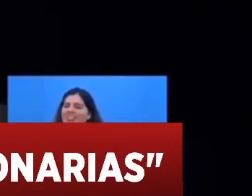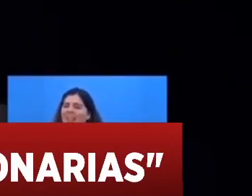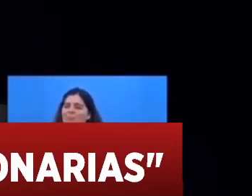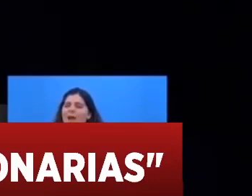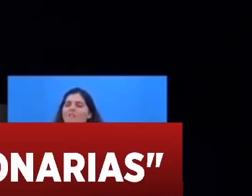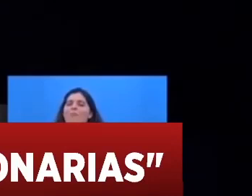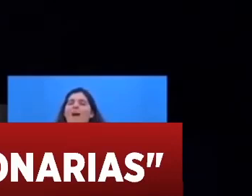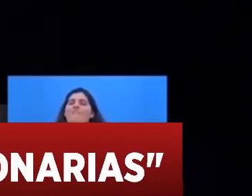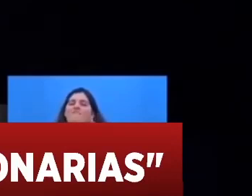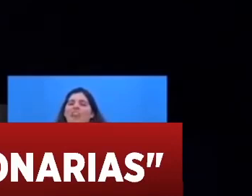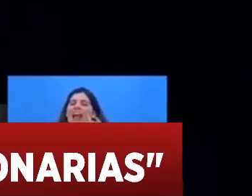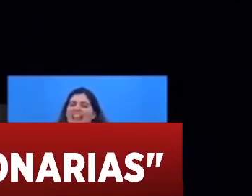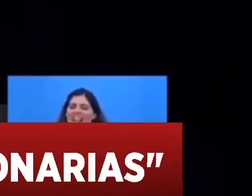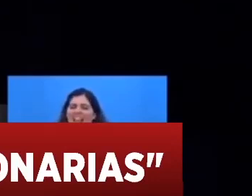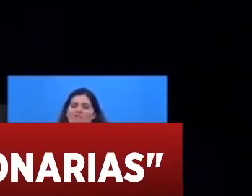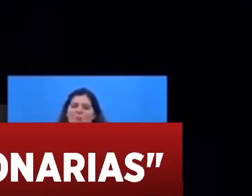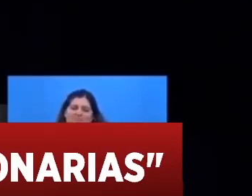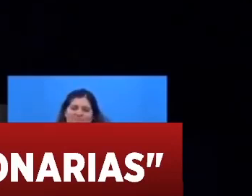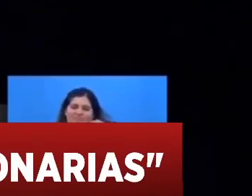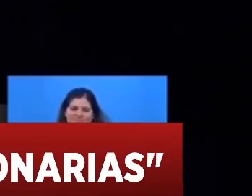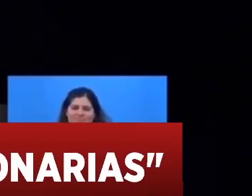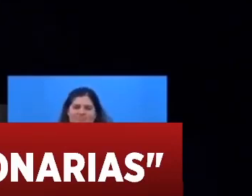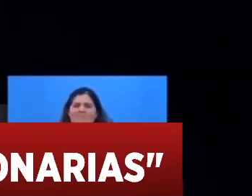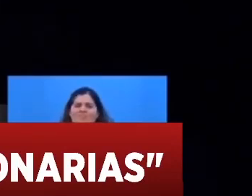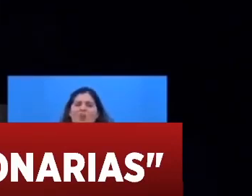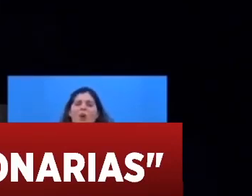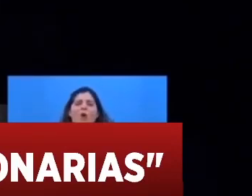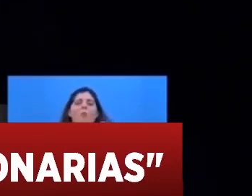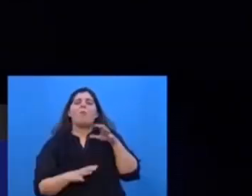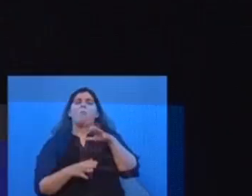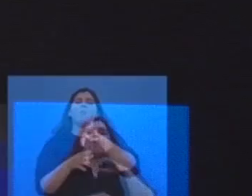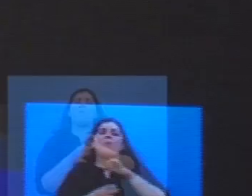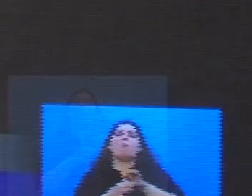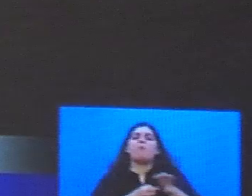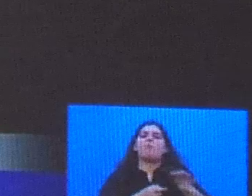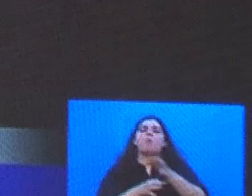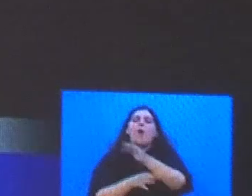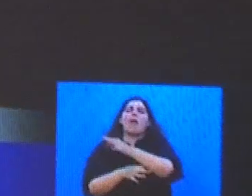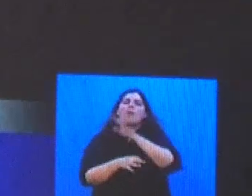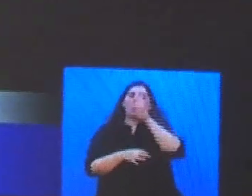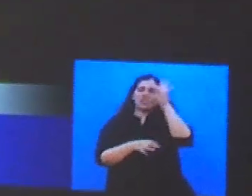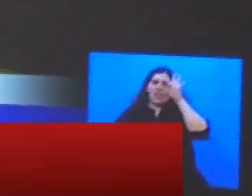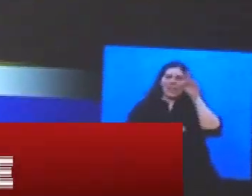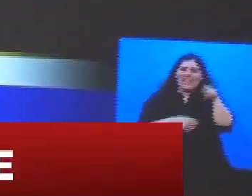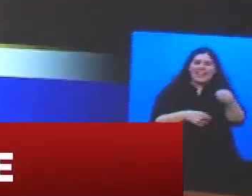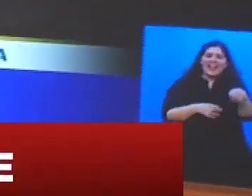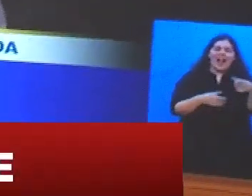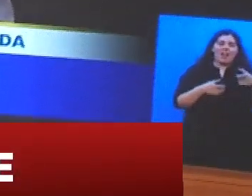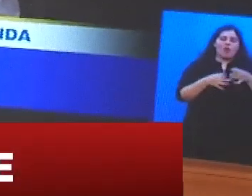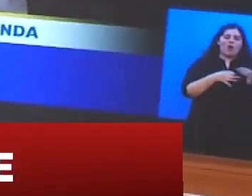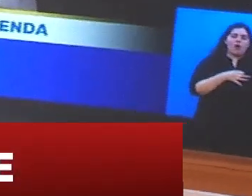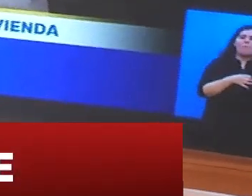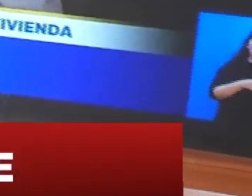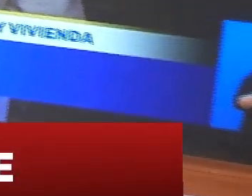del fracking y menos que menos de los derechos de los pueblos originarios. Ahí lo estábamos escuchando, ¿no? Vaca